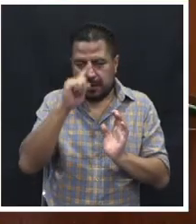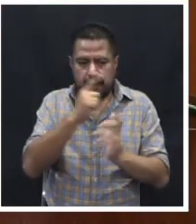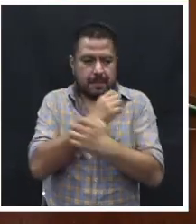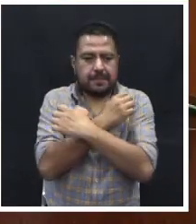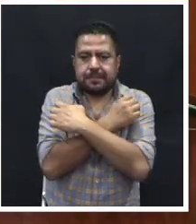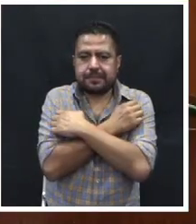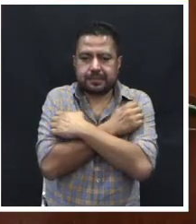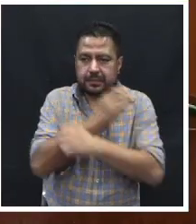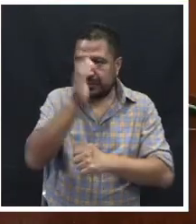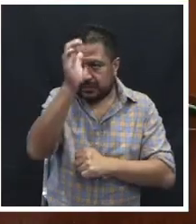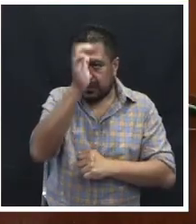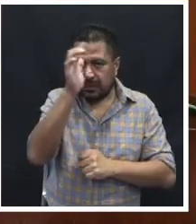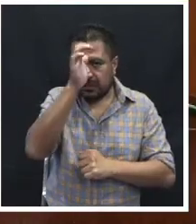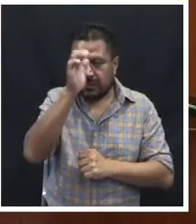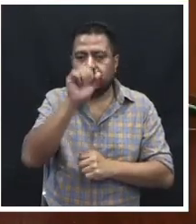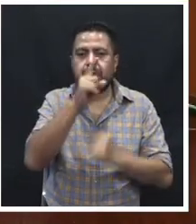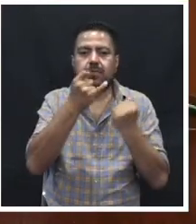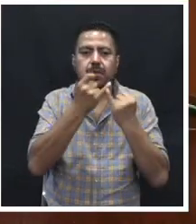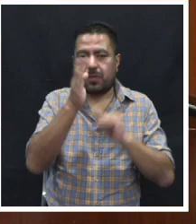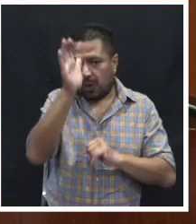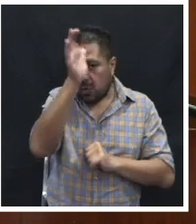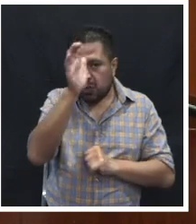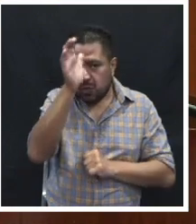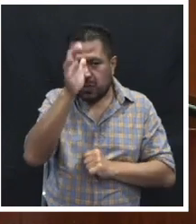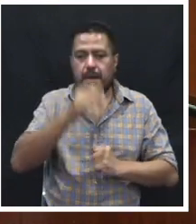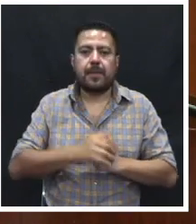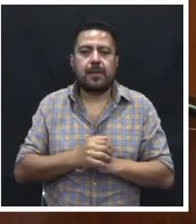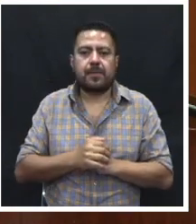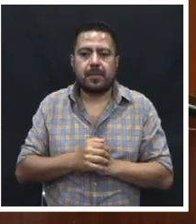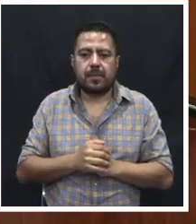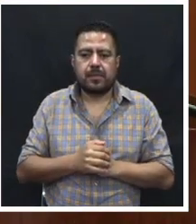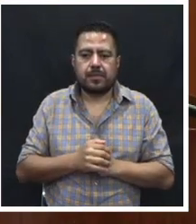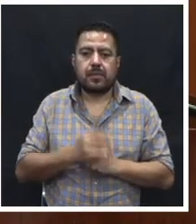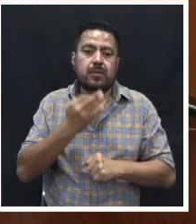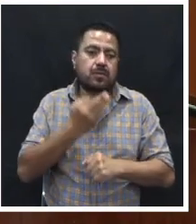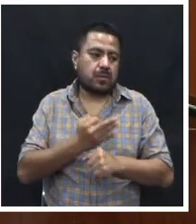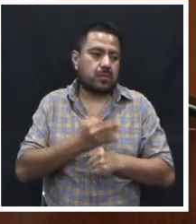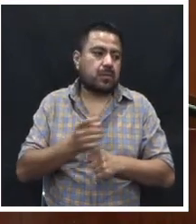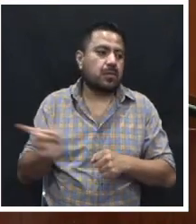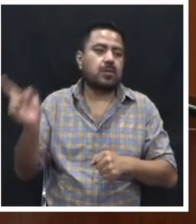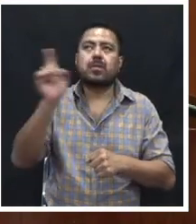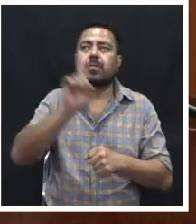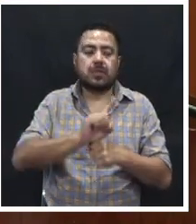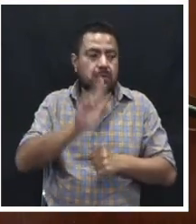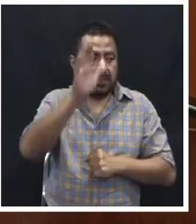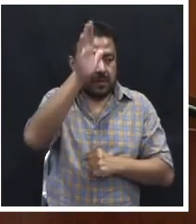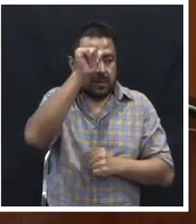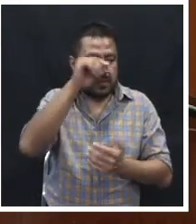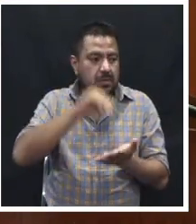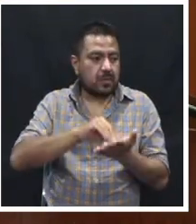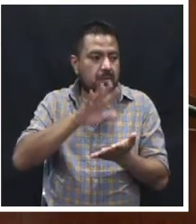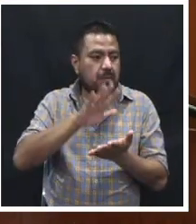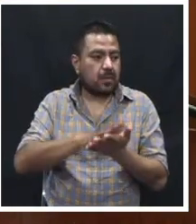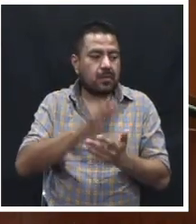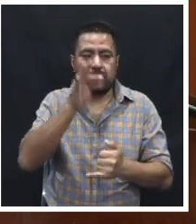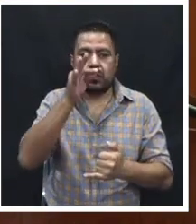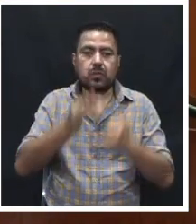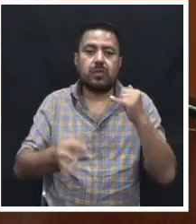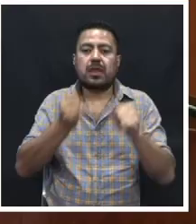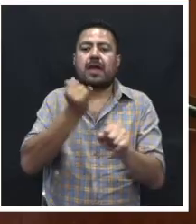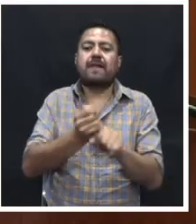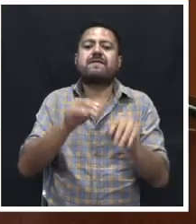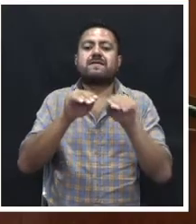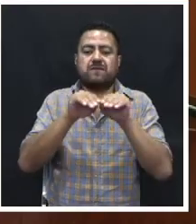Educación, Ciencia y la Cultura este día. De acuerdo con el último informe de este